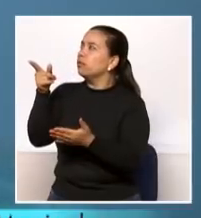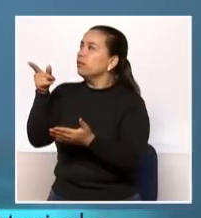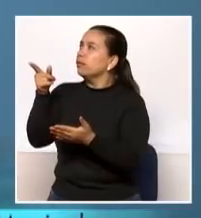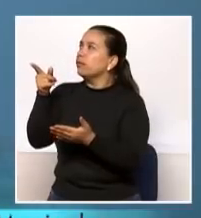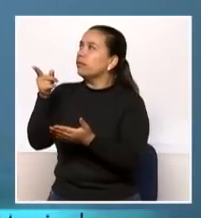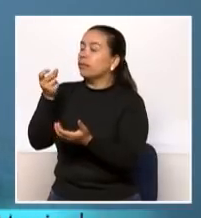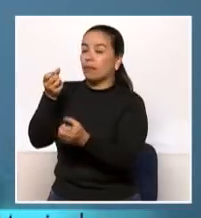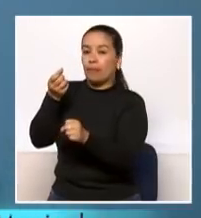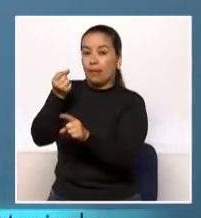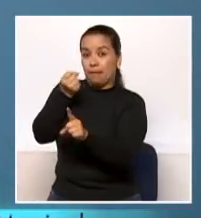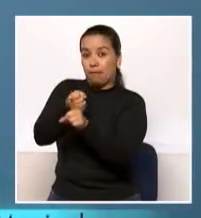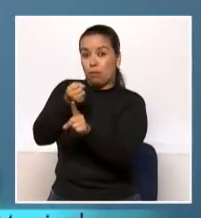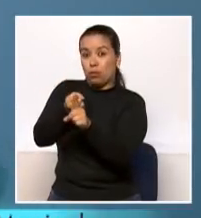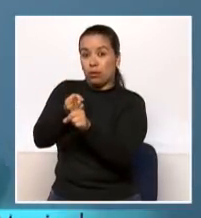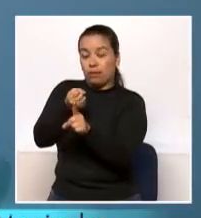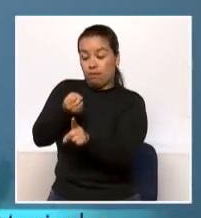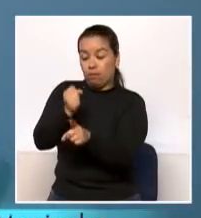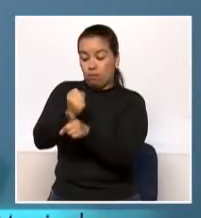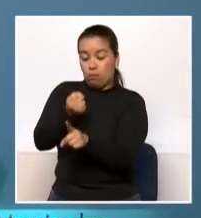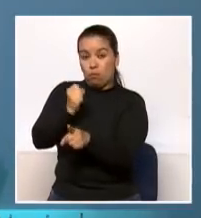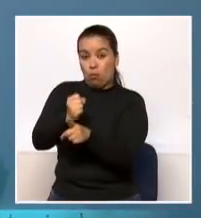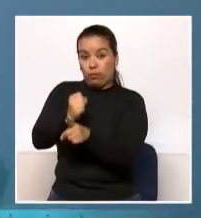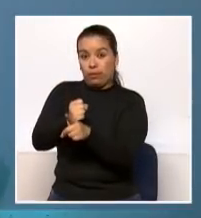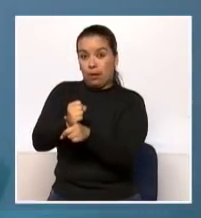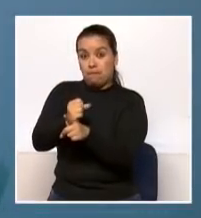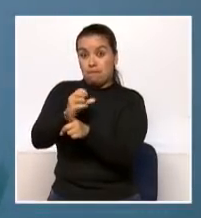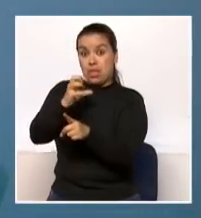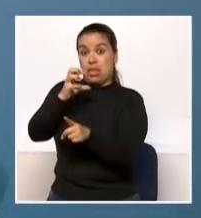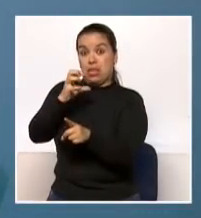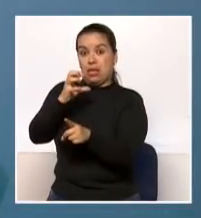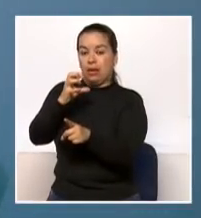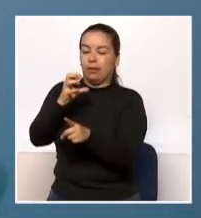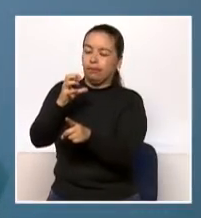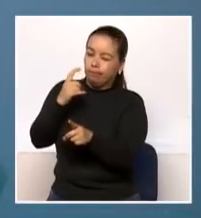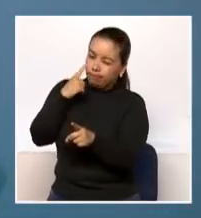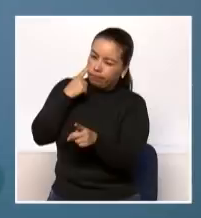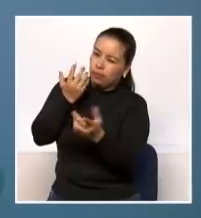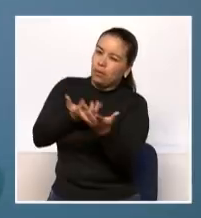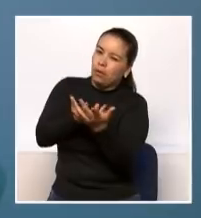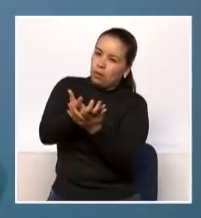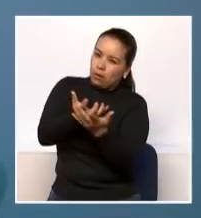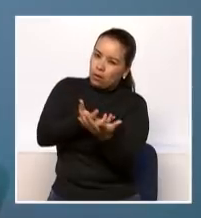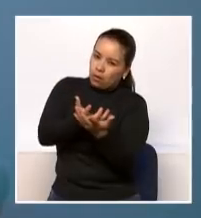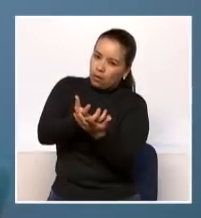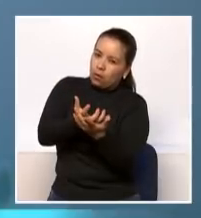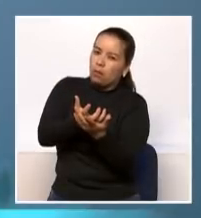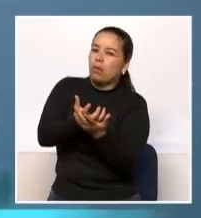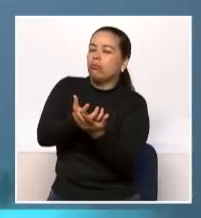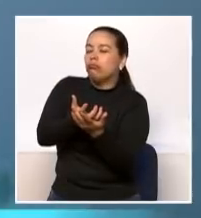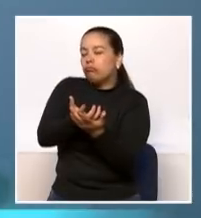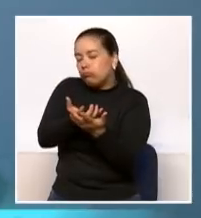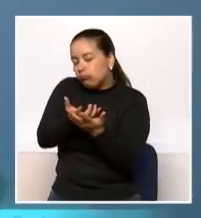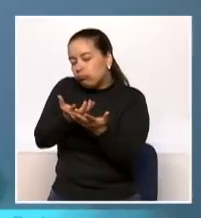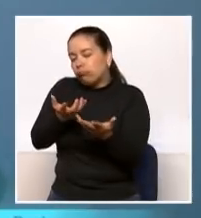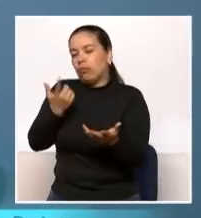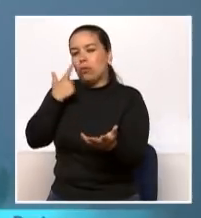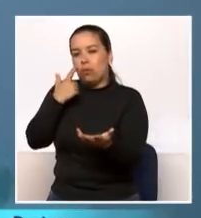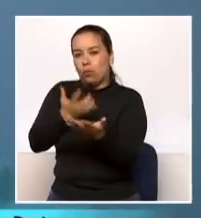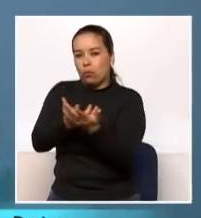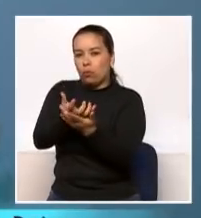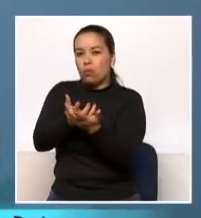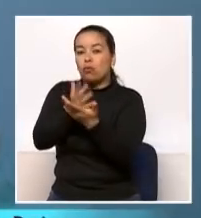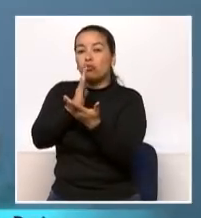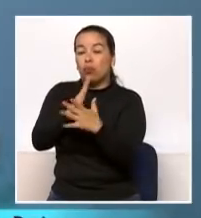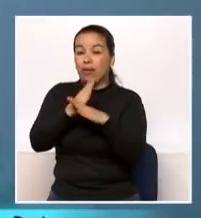la próstata está aumentado, entonces nosotros siempre les recomendamos que lo relacionen con un antígeno prostático, y si el antígeno